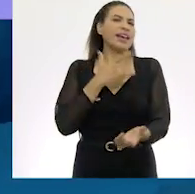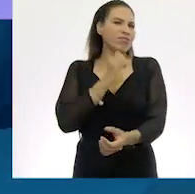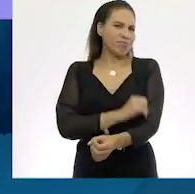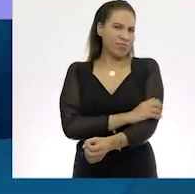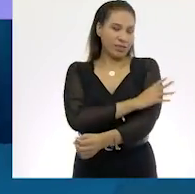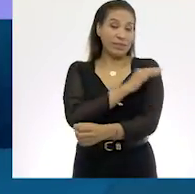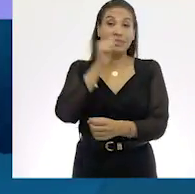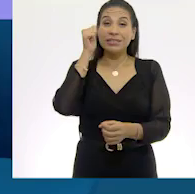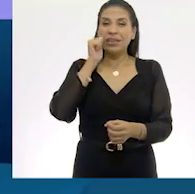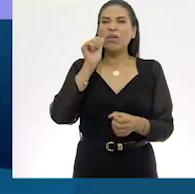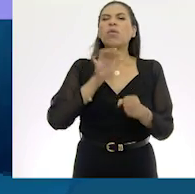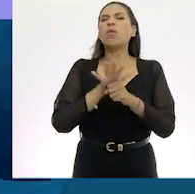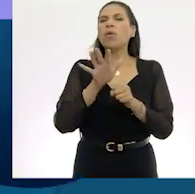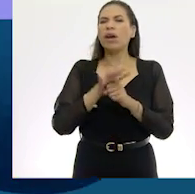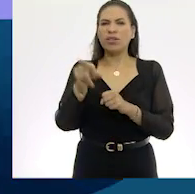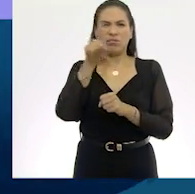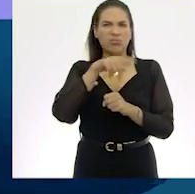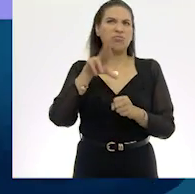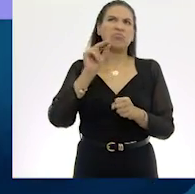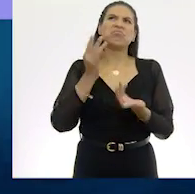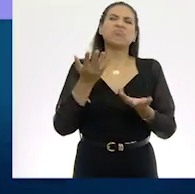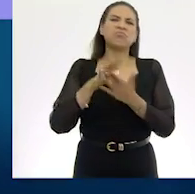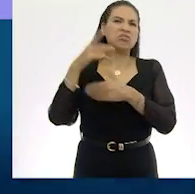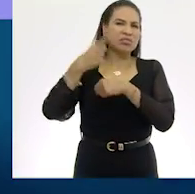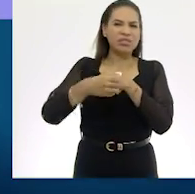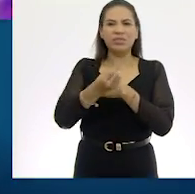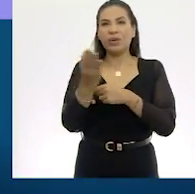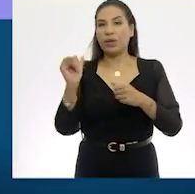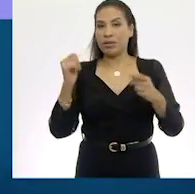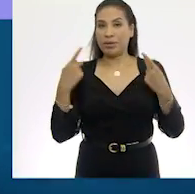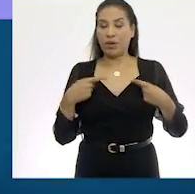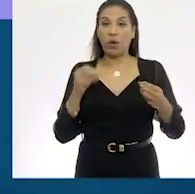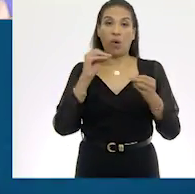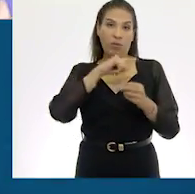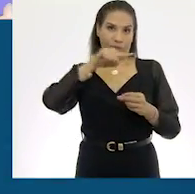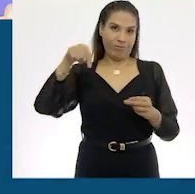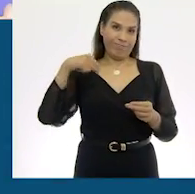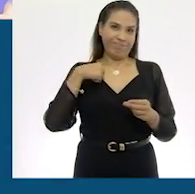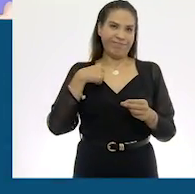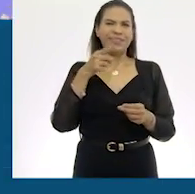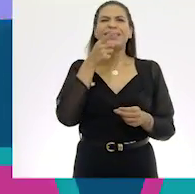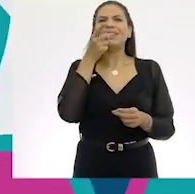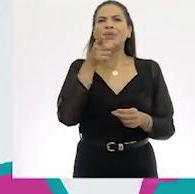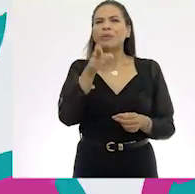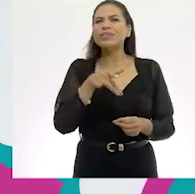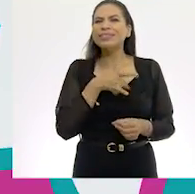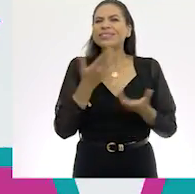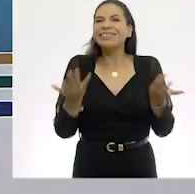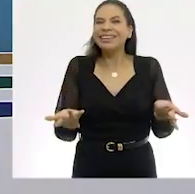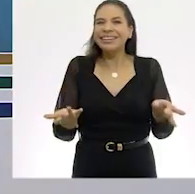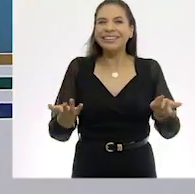emociones, siempre y cuando no dañen a los demás ni a nosotros mismos. ¡Di lo que sientes!